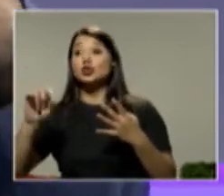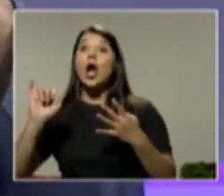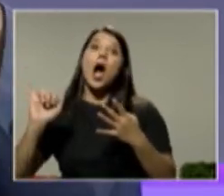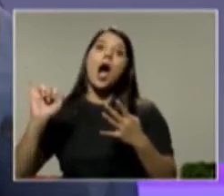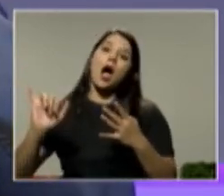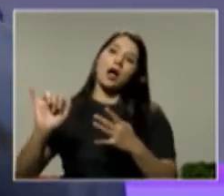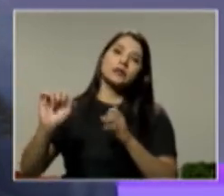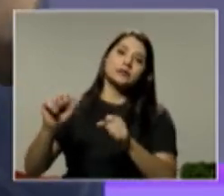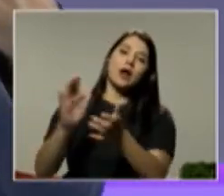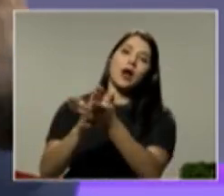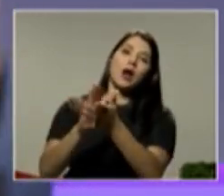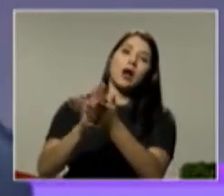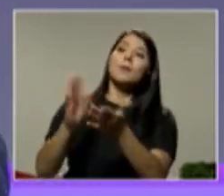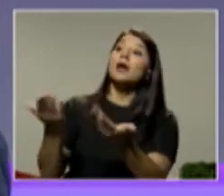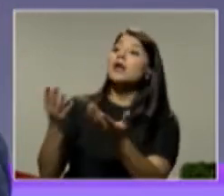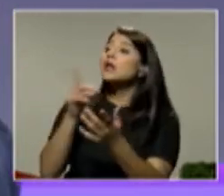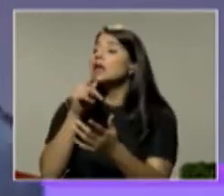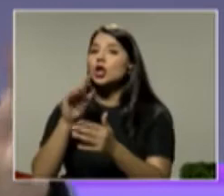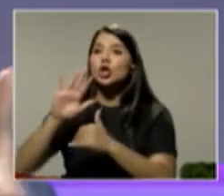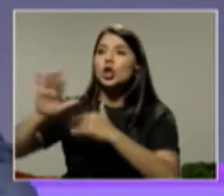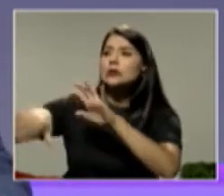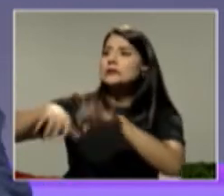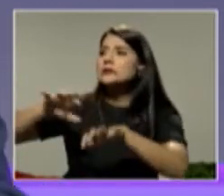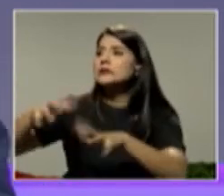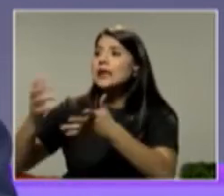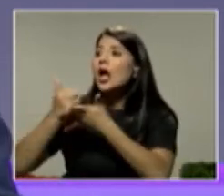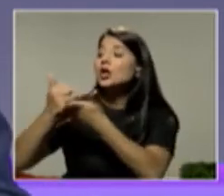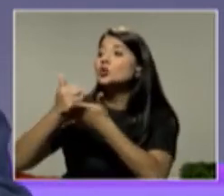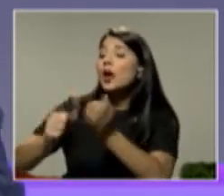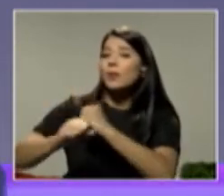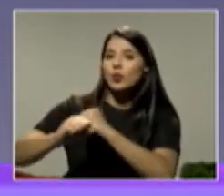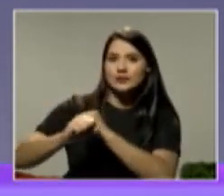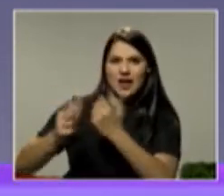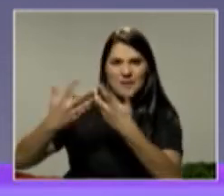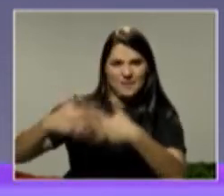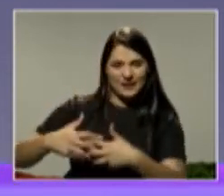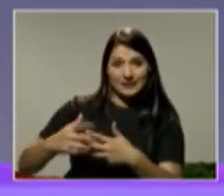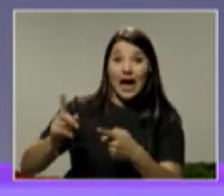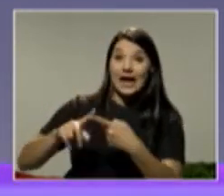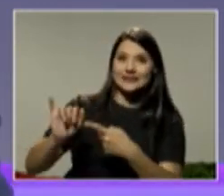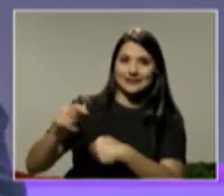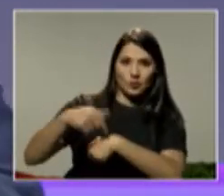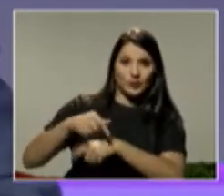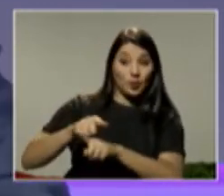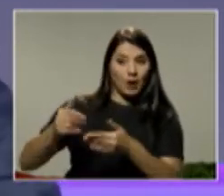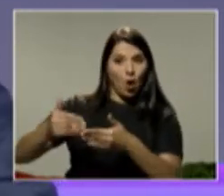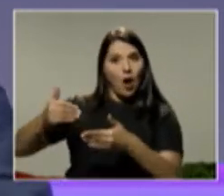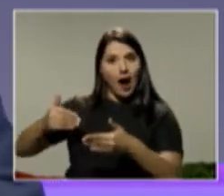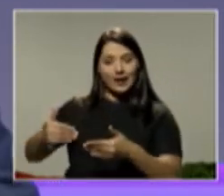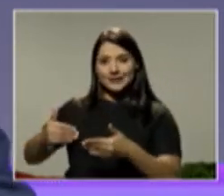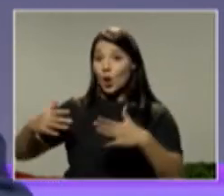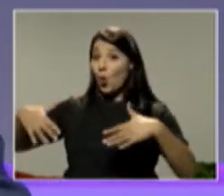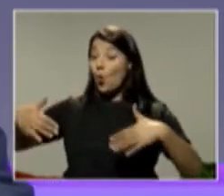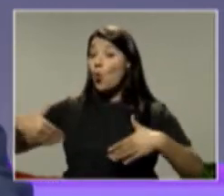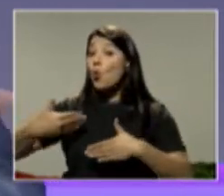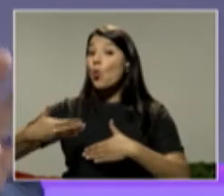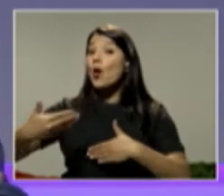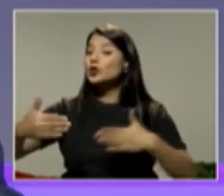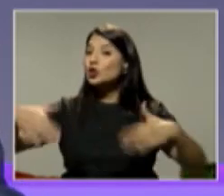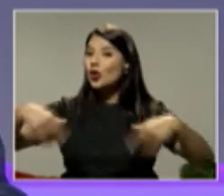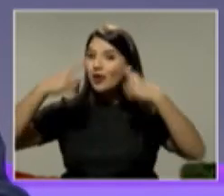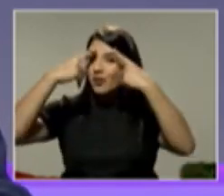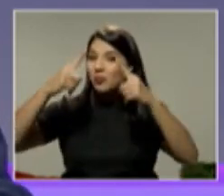todos se rasgan las vestiduras, por decirlo de alguna manera, pero en el proceso de crecimiento, de desarrollo de ellos, nadie